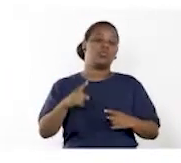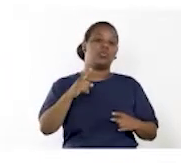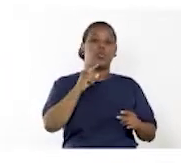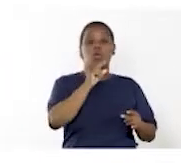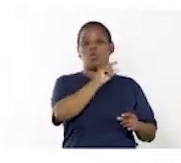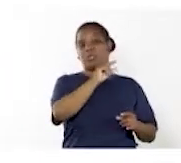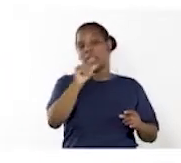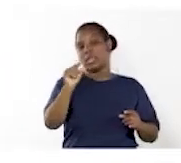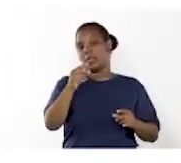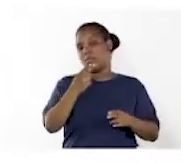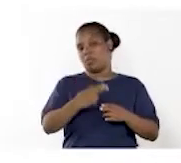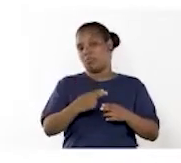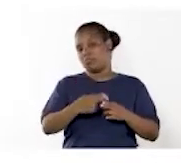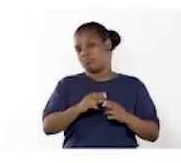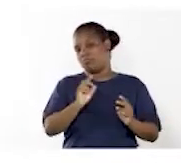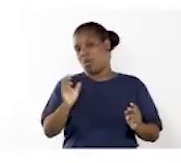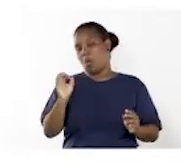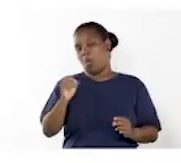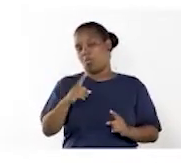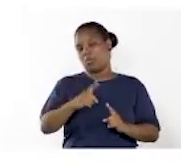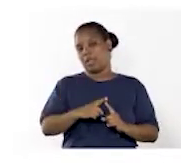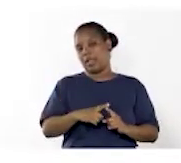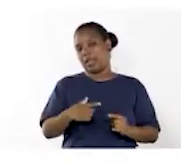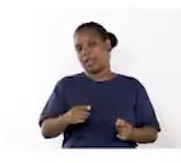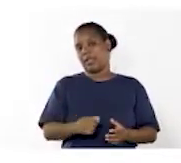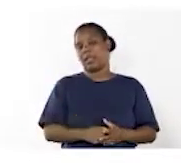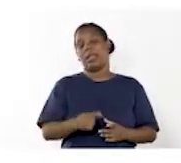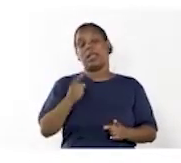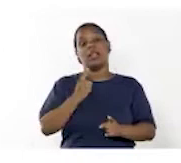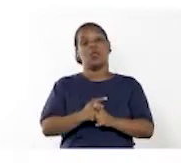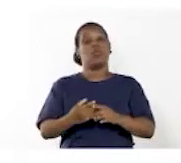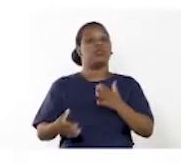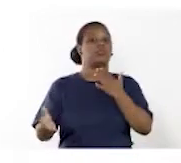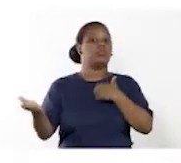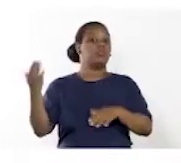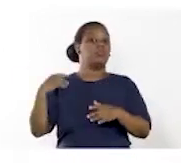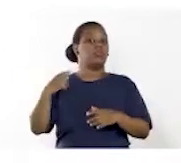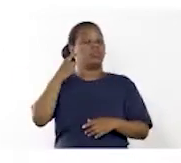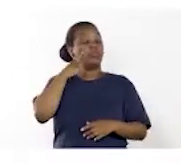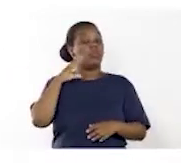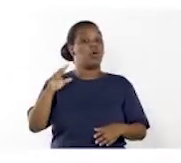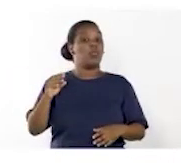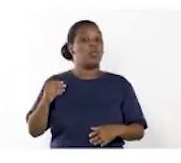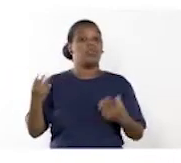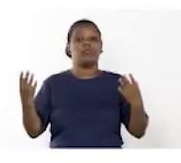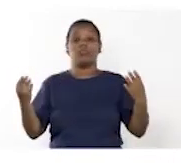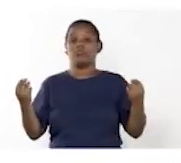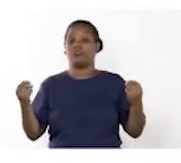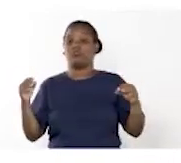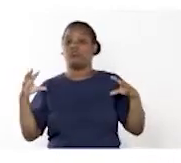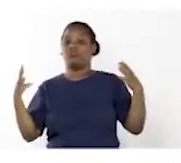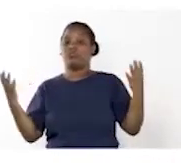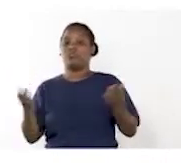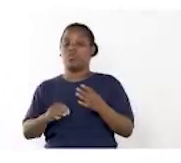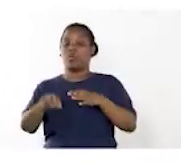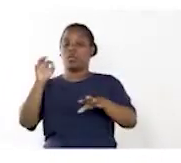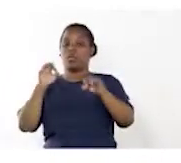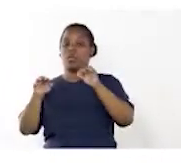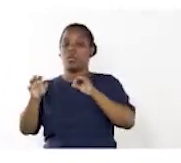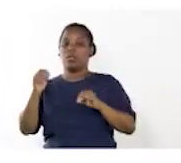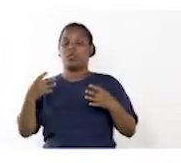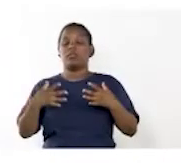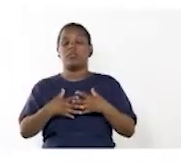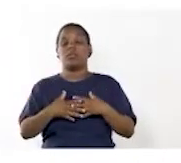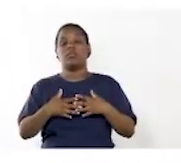tarea. Bien, en el encuentro anterior estuvimos hablando de un conjunto de elementos relacionados con los